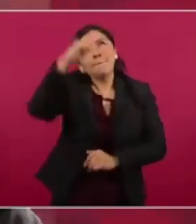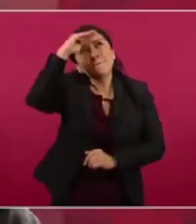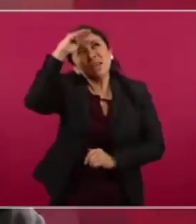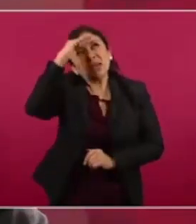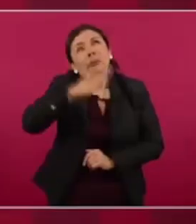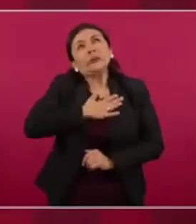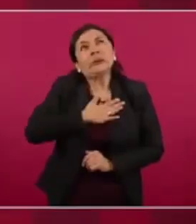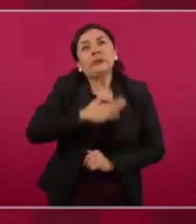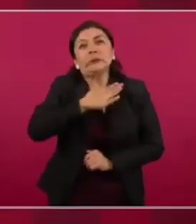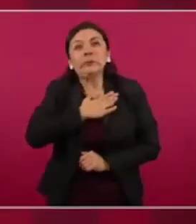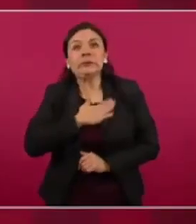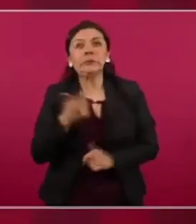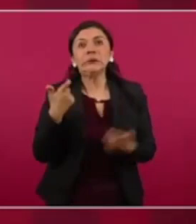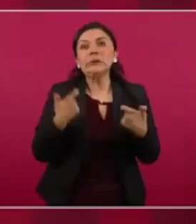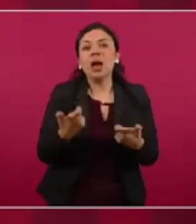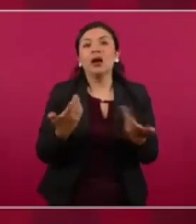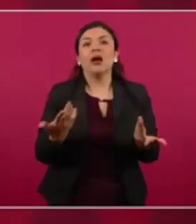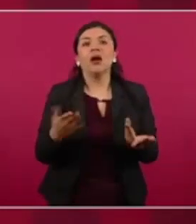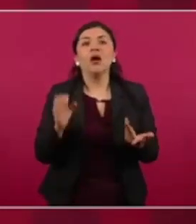en